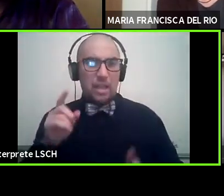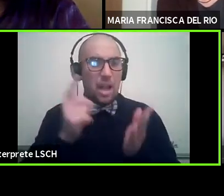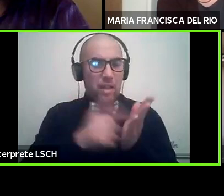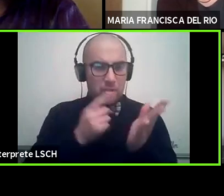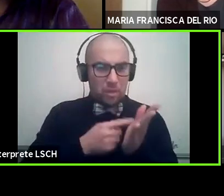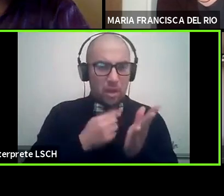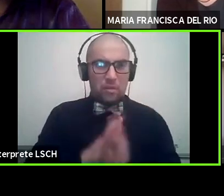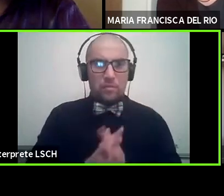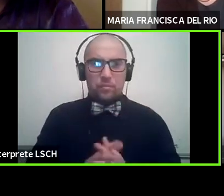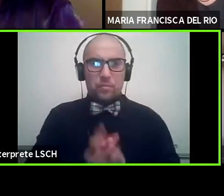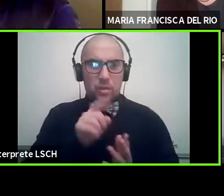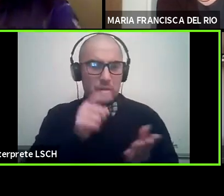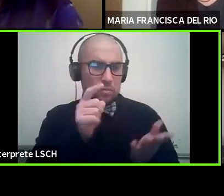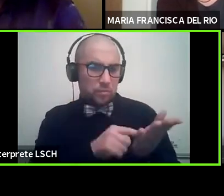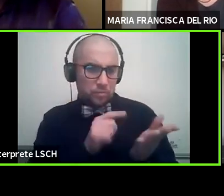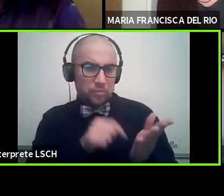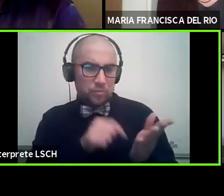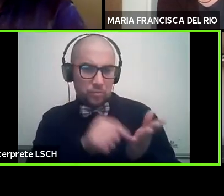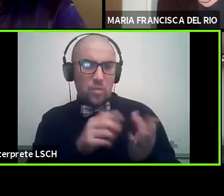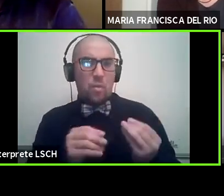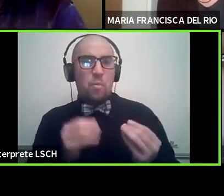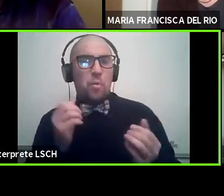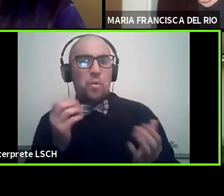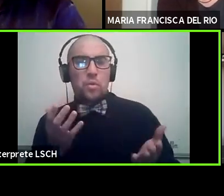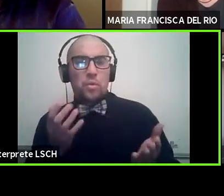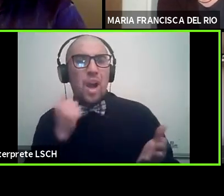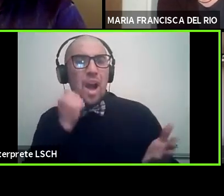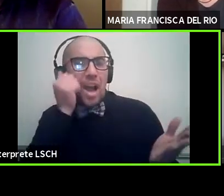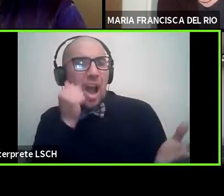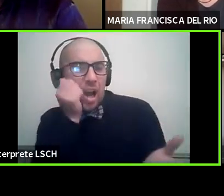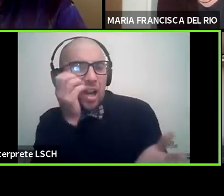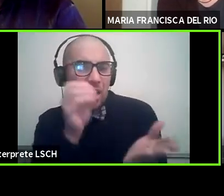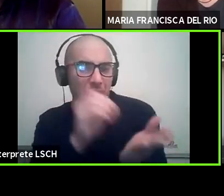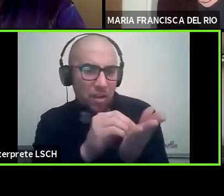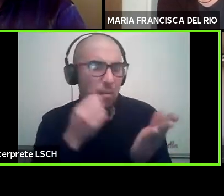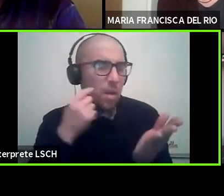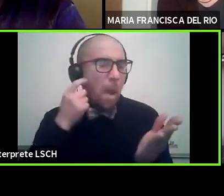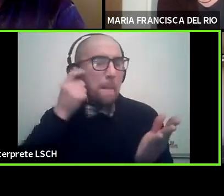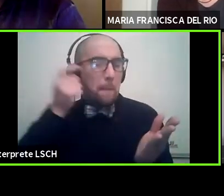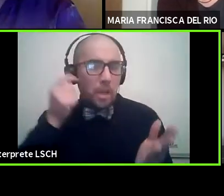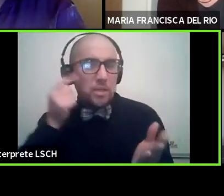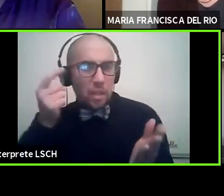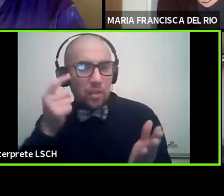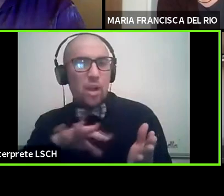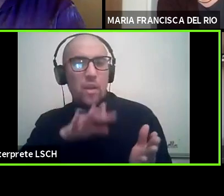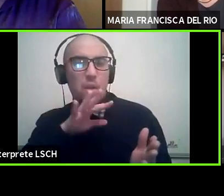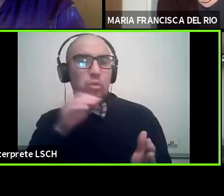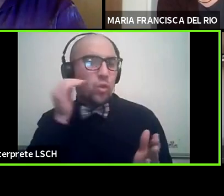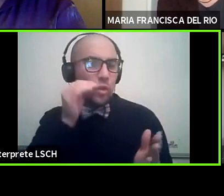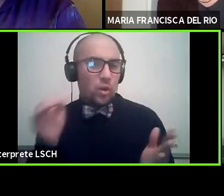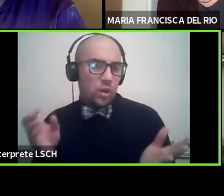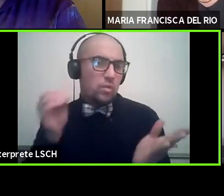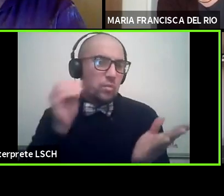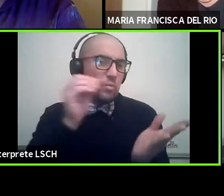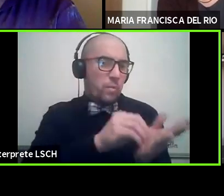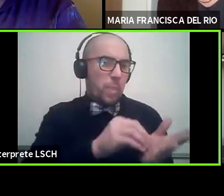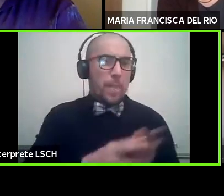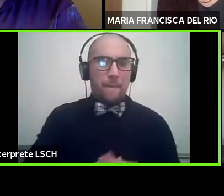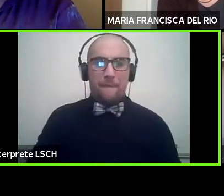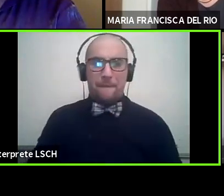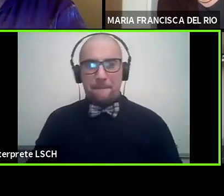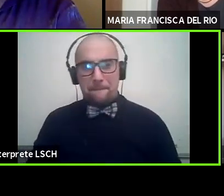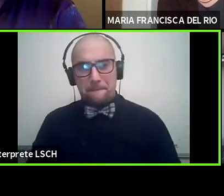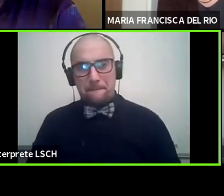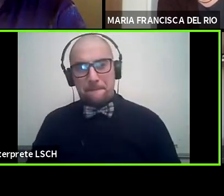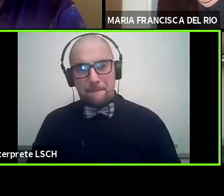aplicación. Es una aplicación que fue hecha con un tremendo cariño y pensando realmente en la utilidad que podía tener